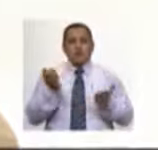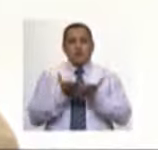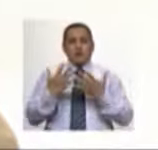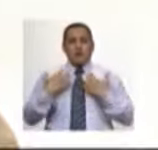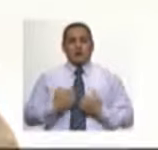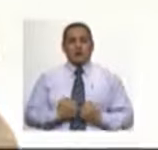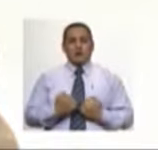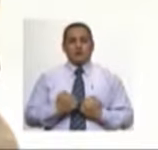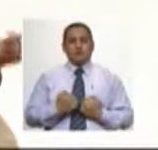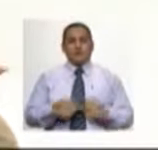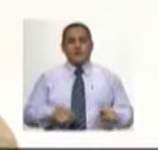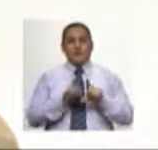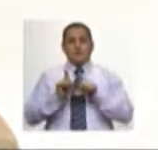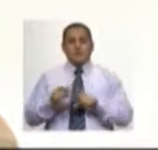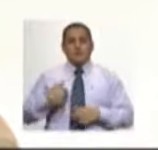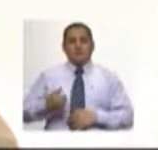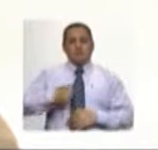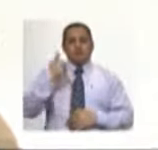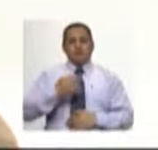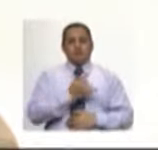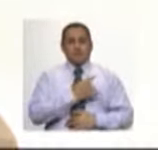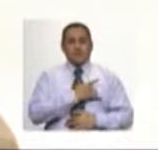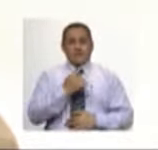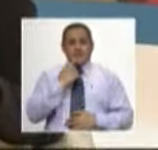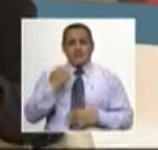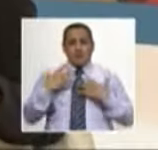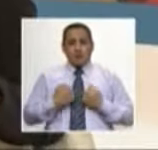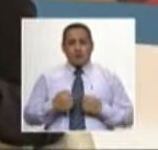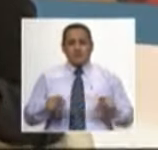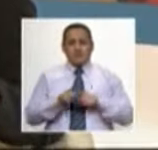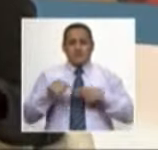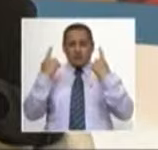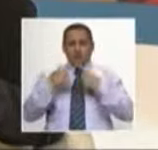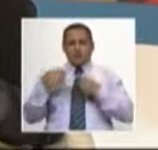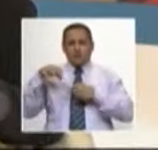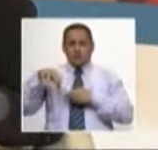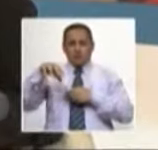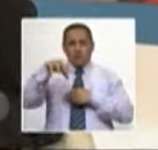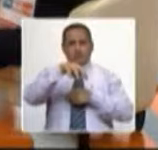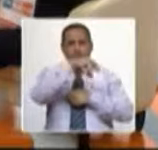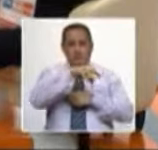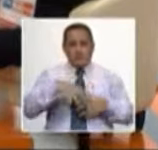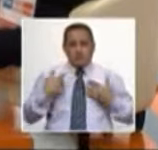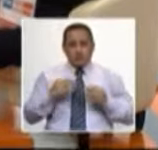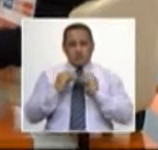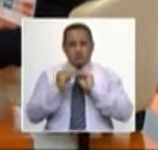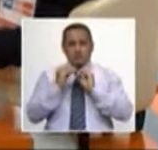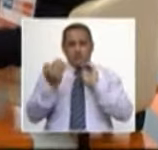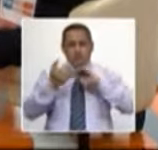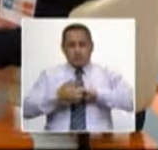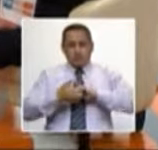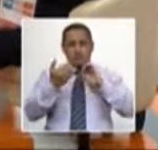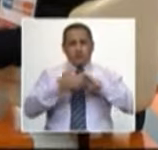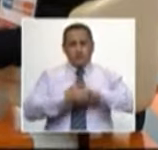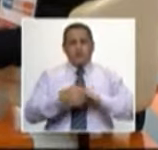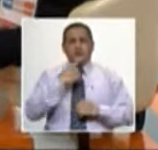abogados, los decanos de las facultades de Derecho, ¿y se puede llegar a consenso con tantas instituciones involucradas? Se llega a consenso. Lo que pasa